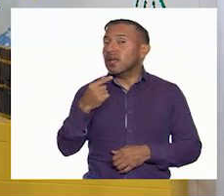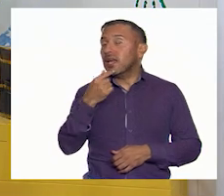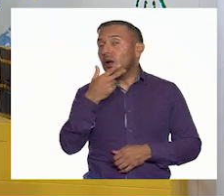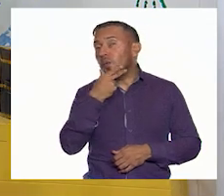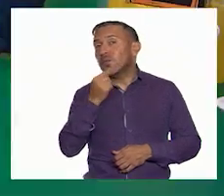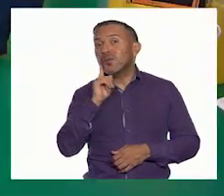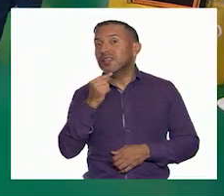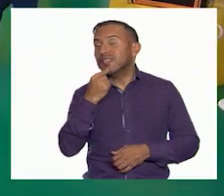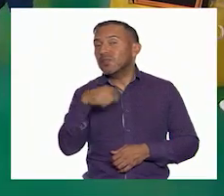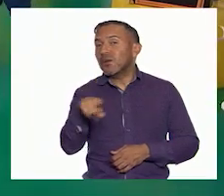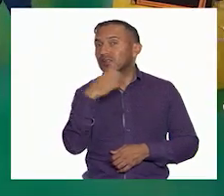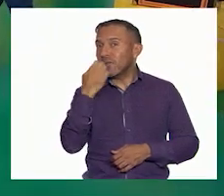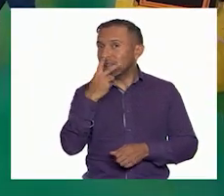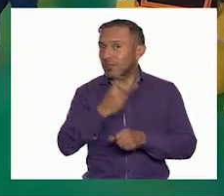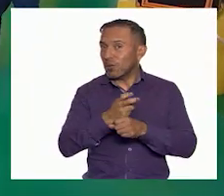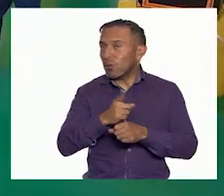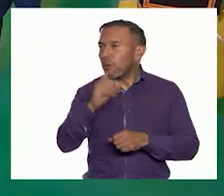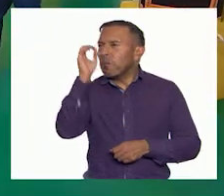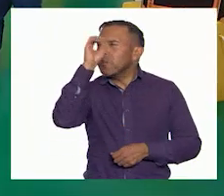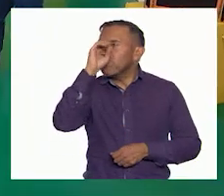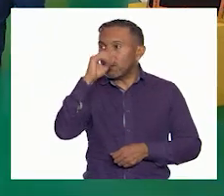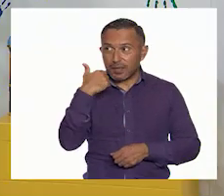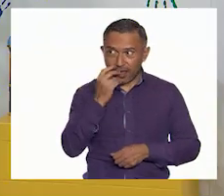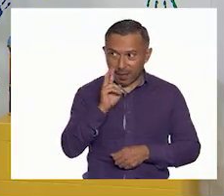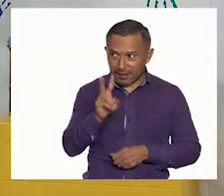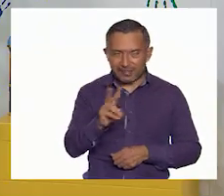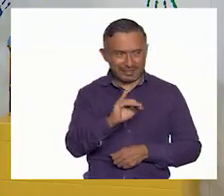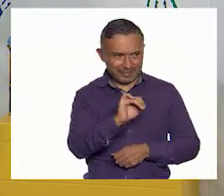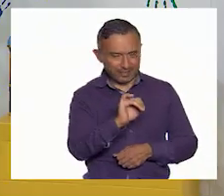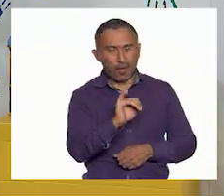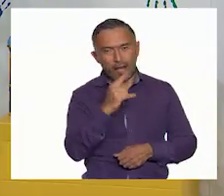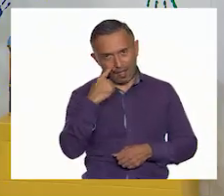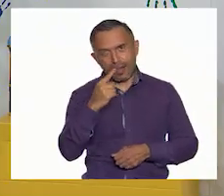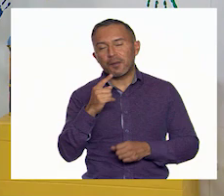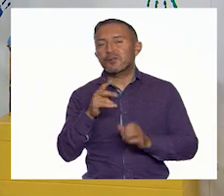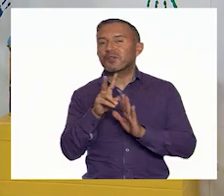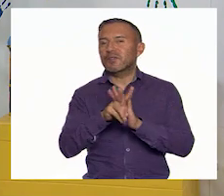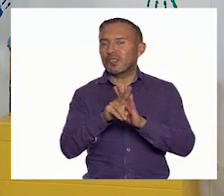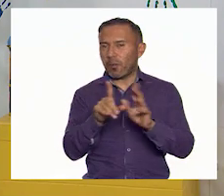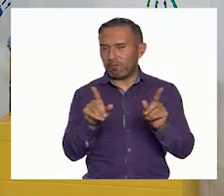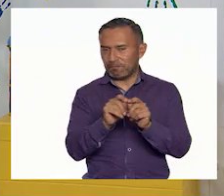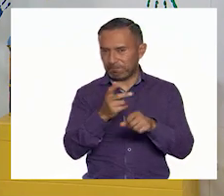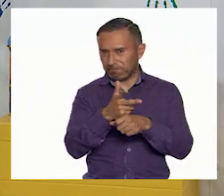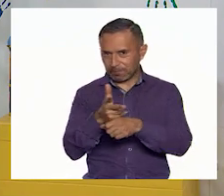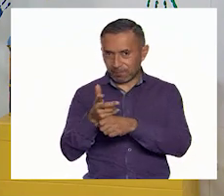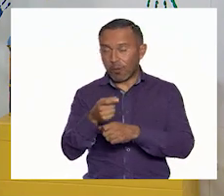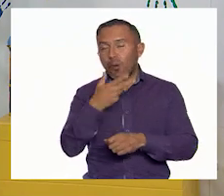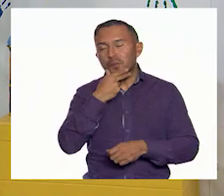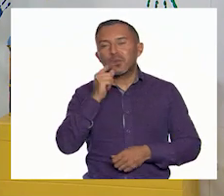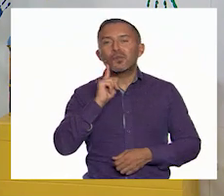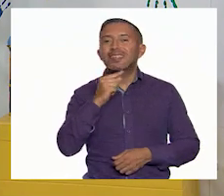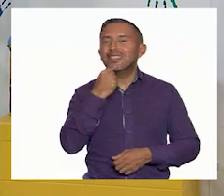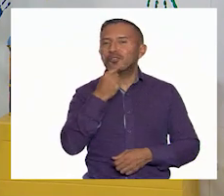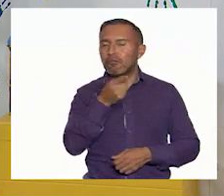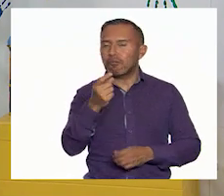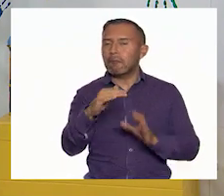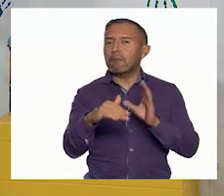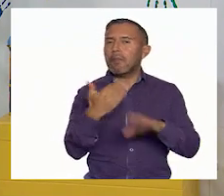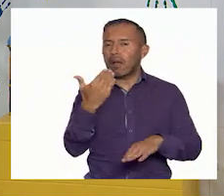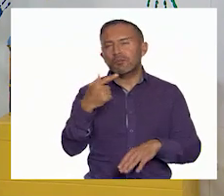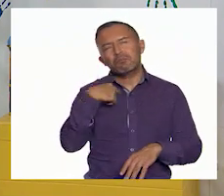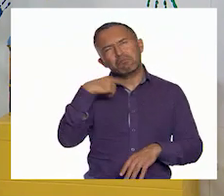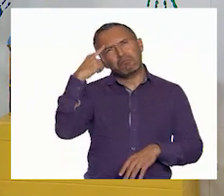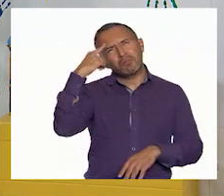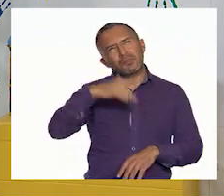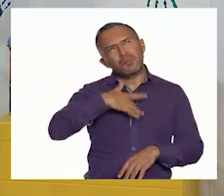Pili? Por supuesto que sí. Pues entonces vamos a ver esta cápsula en la cual algunas niñas y niños nos comparten cómo se imaginan que